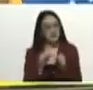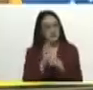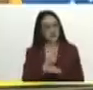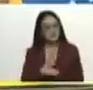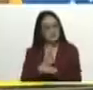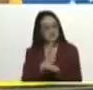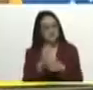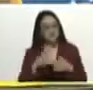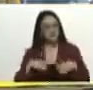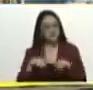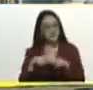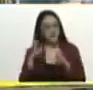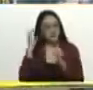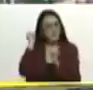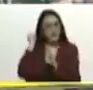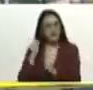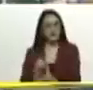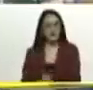una embajada.